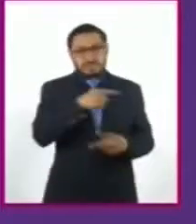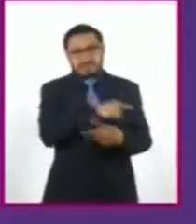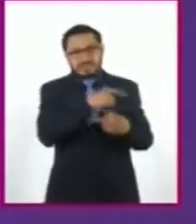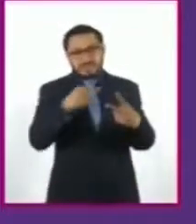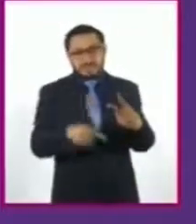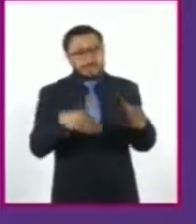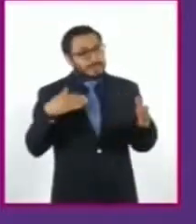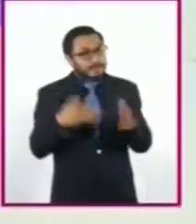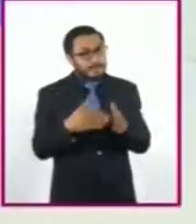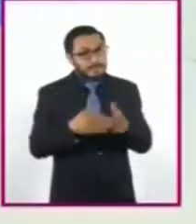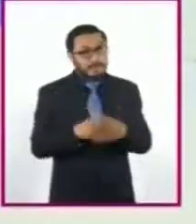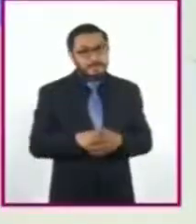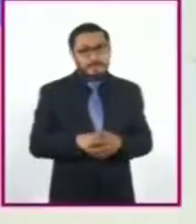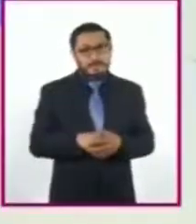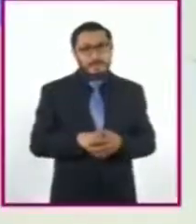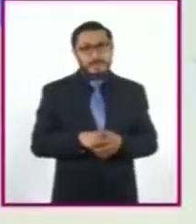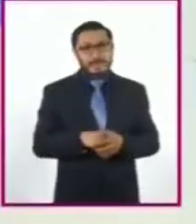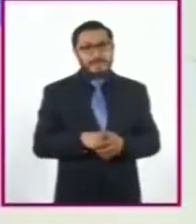obstáculos.